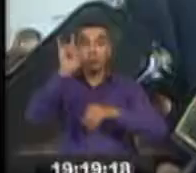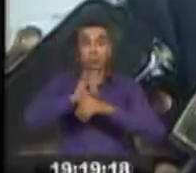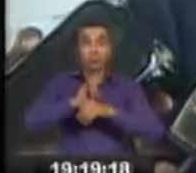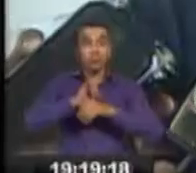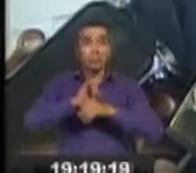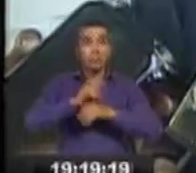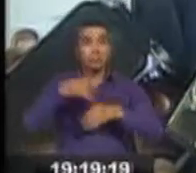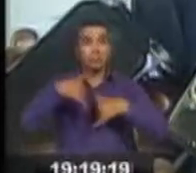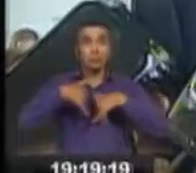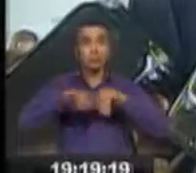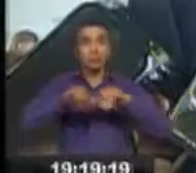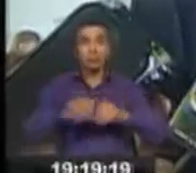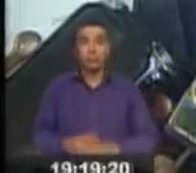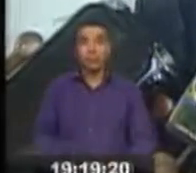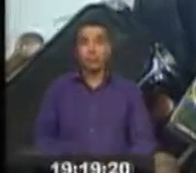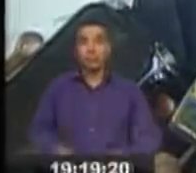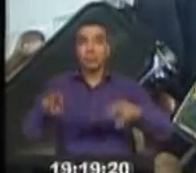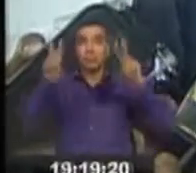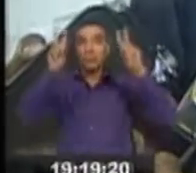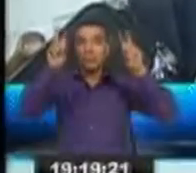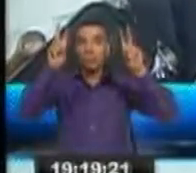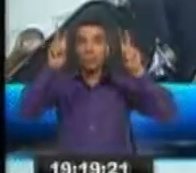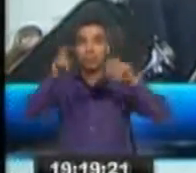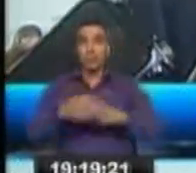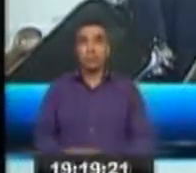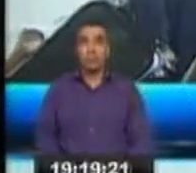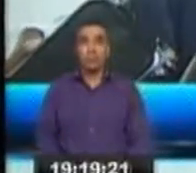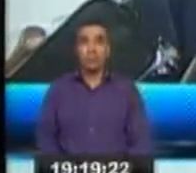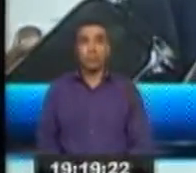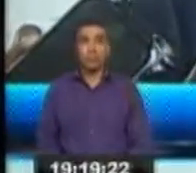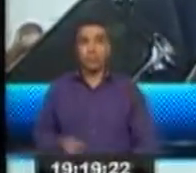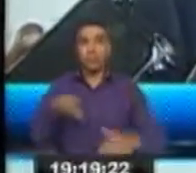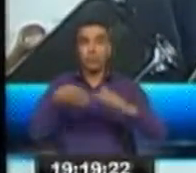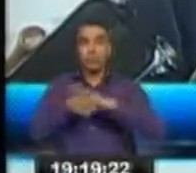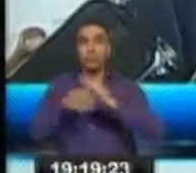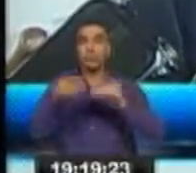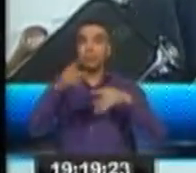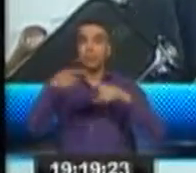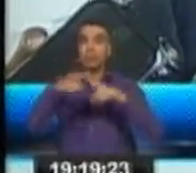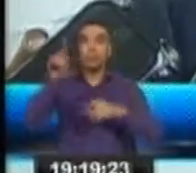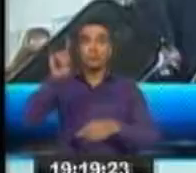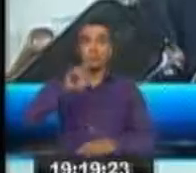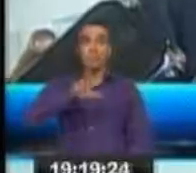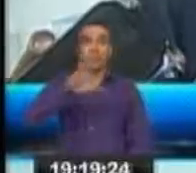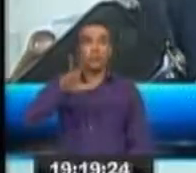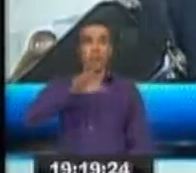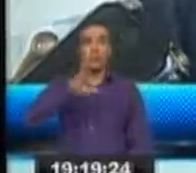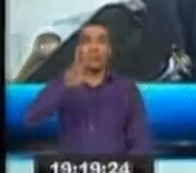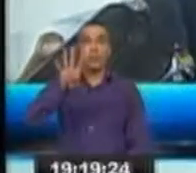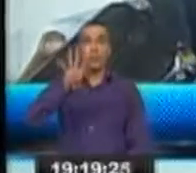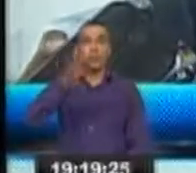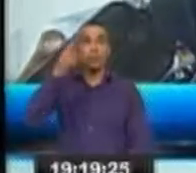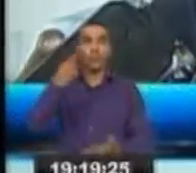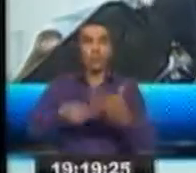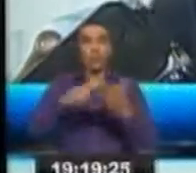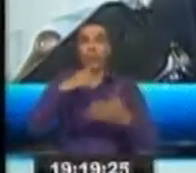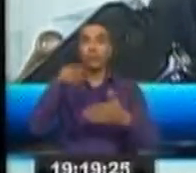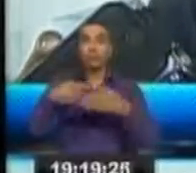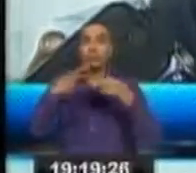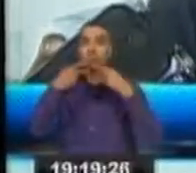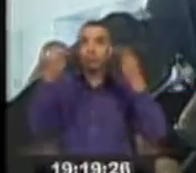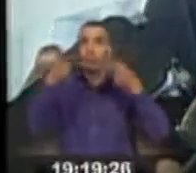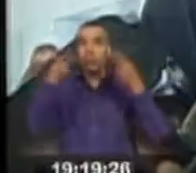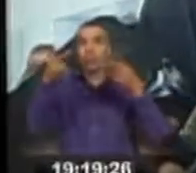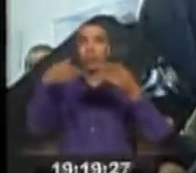mantiene el tema del acceso a las frecuencias en 33, 33, 34 para medios